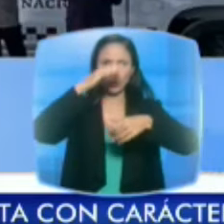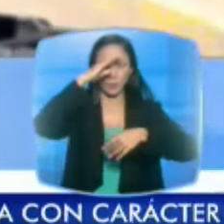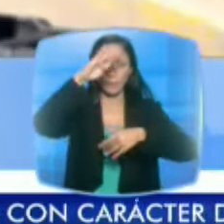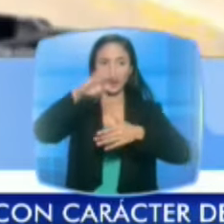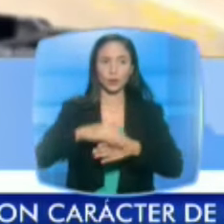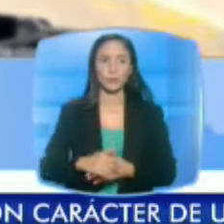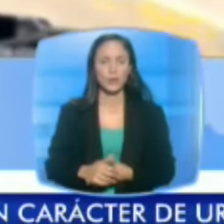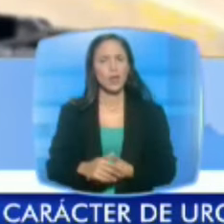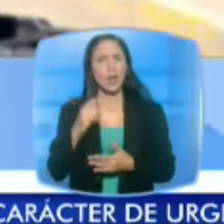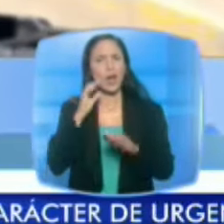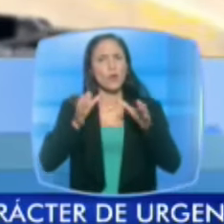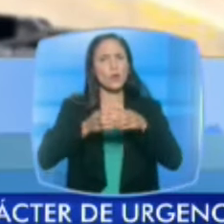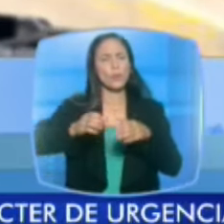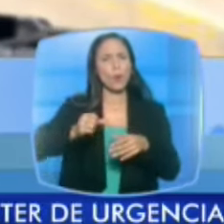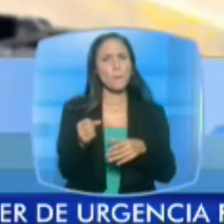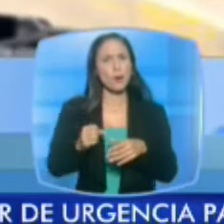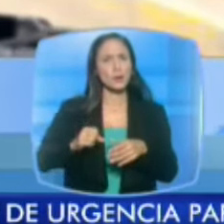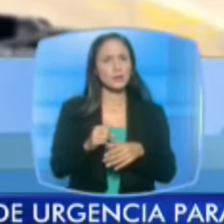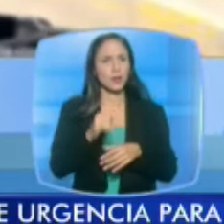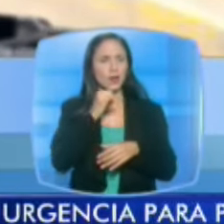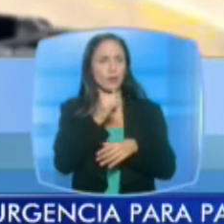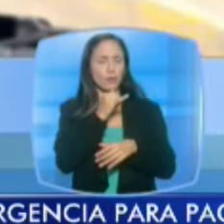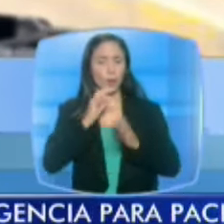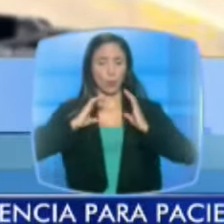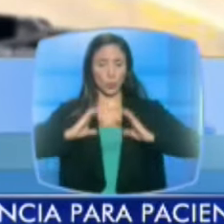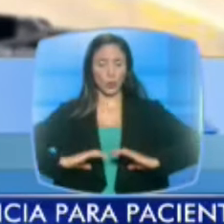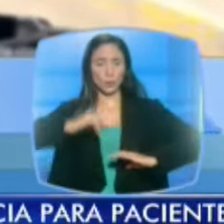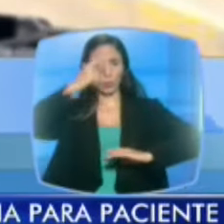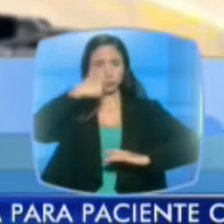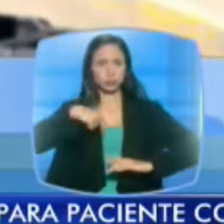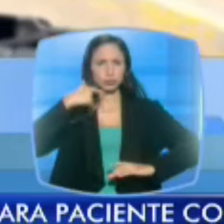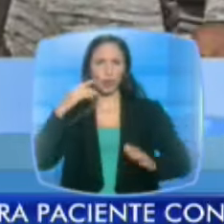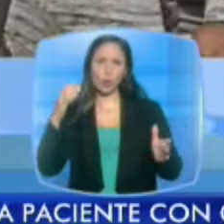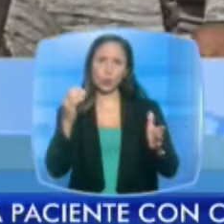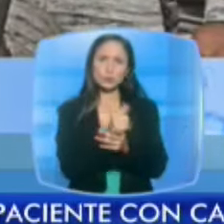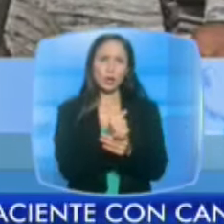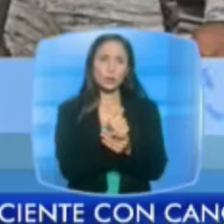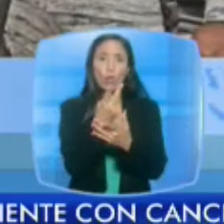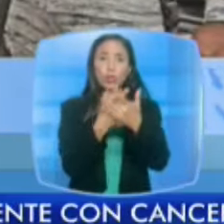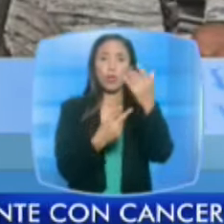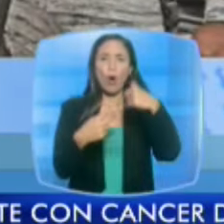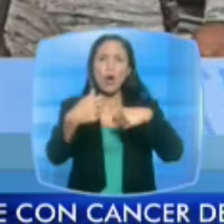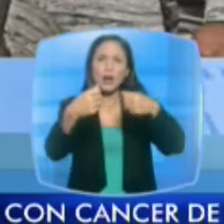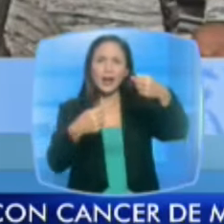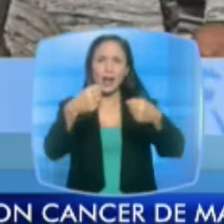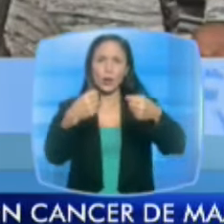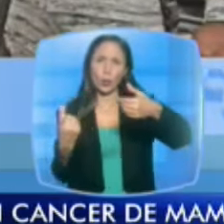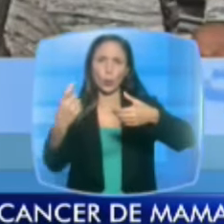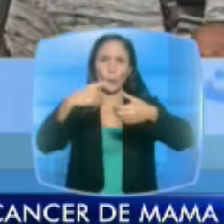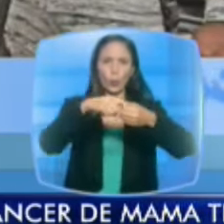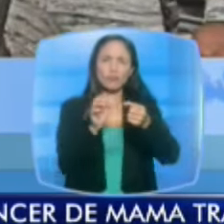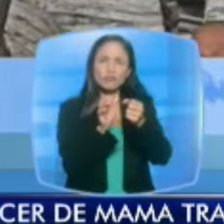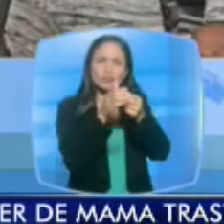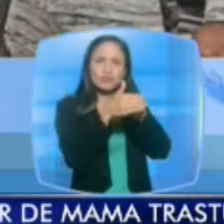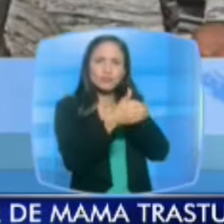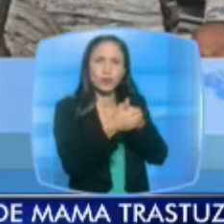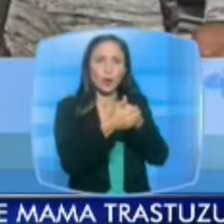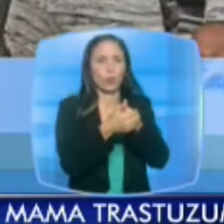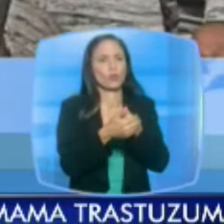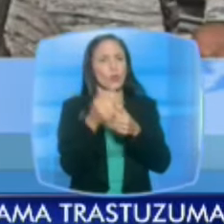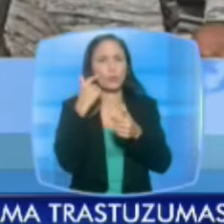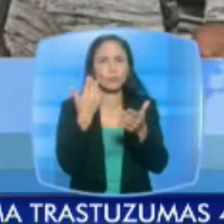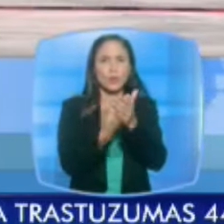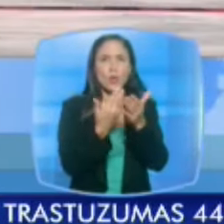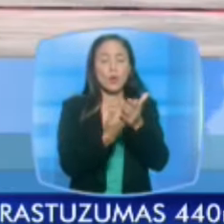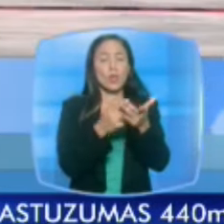Querétaro. Las autoridades del país indicaron que los cuerpos fueron encontrados dentro de 2 vehículos en una zona donde hay